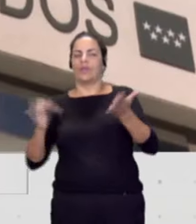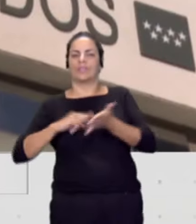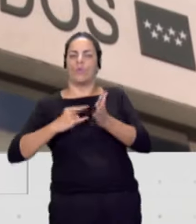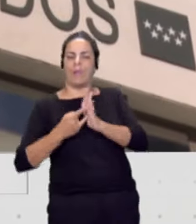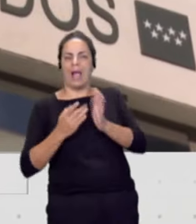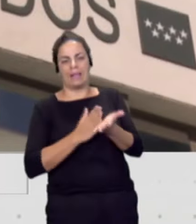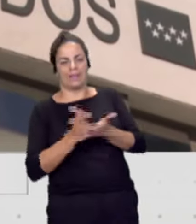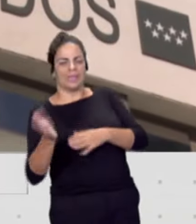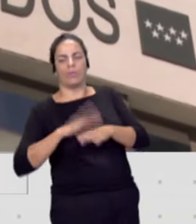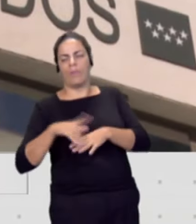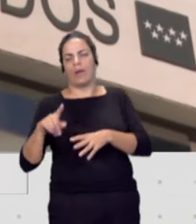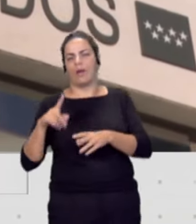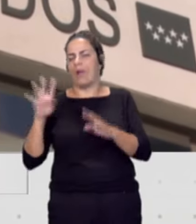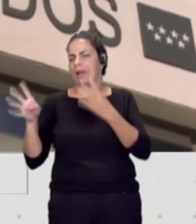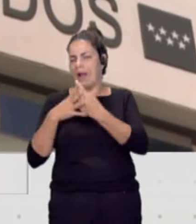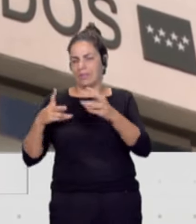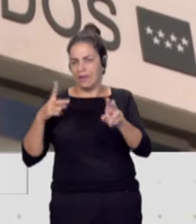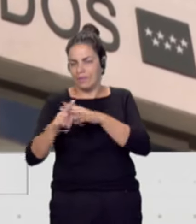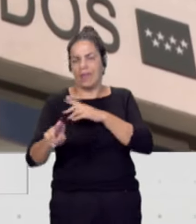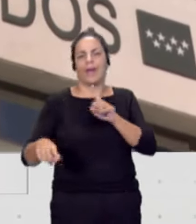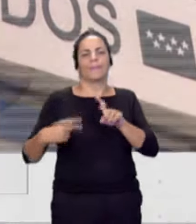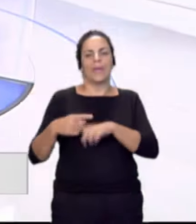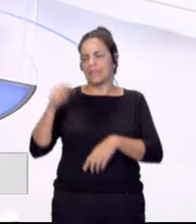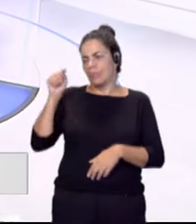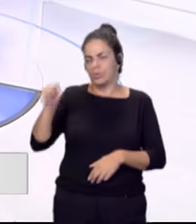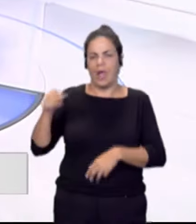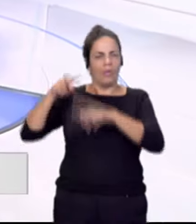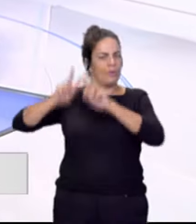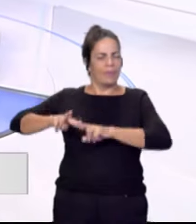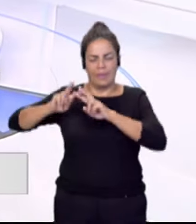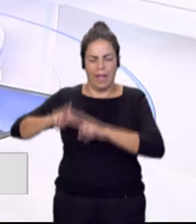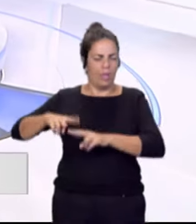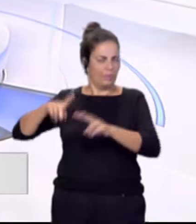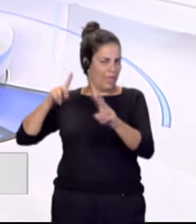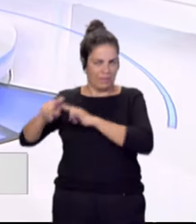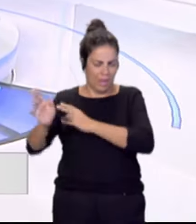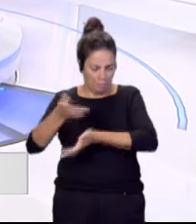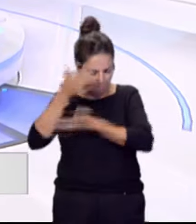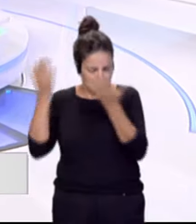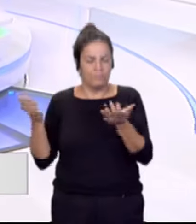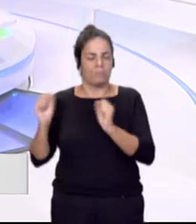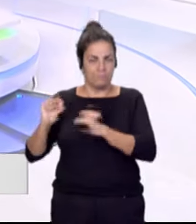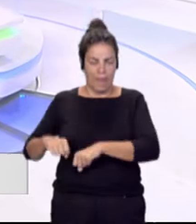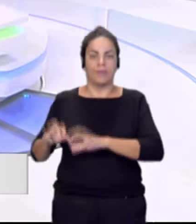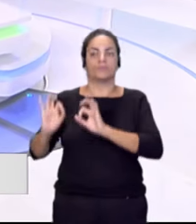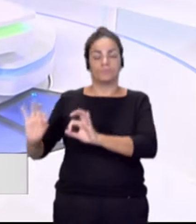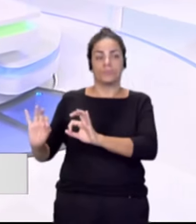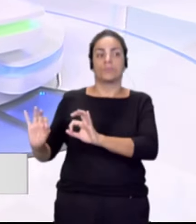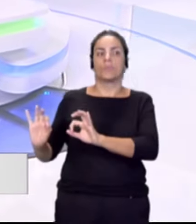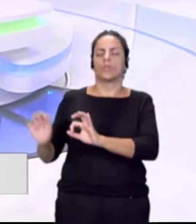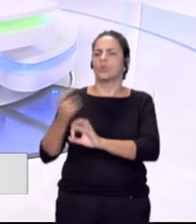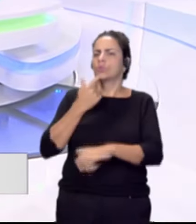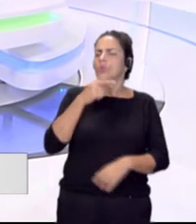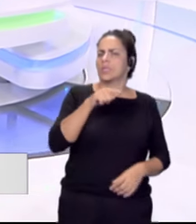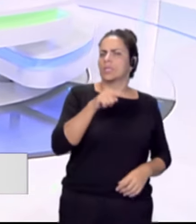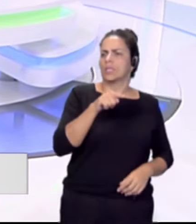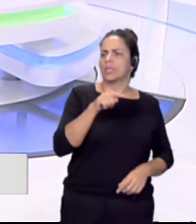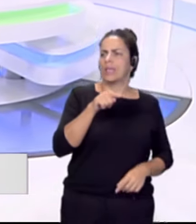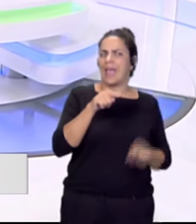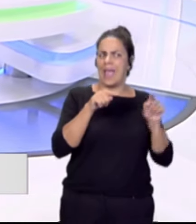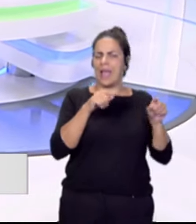cárcel, para no ser imputado, investigado, lo que fuera. Bien, vamos a dejarlo ahí. Entonces tú dices, este hombre lo que hizo